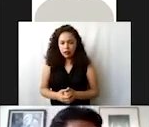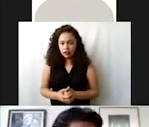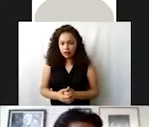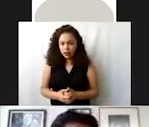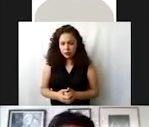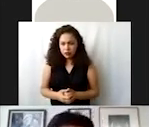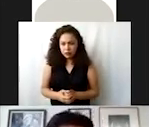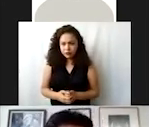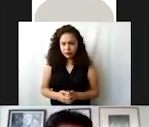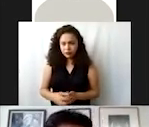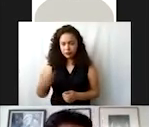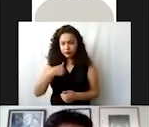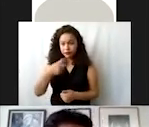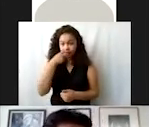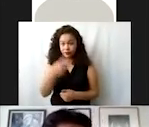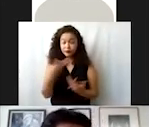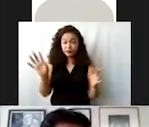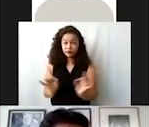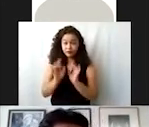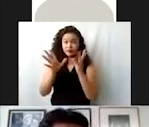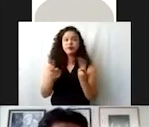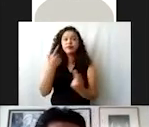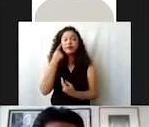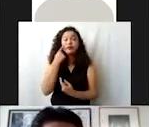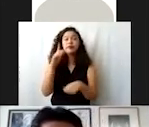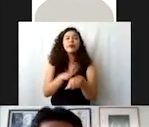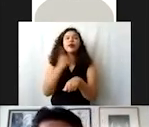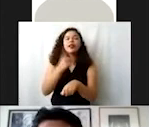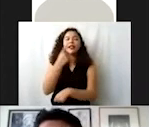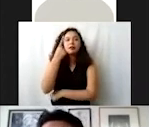Les comento esta situación porque